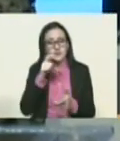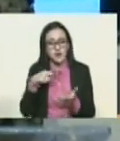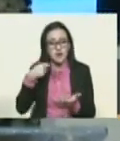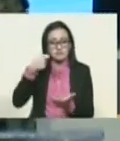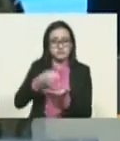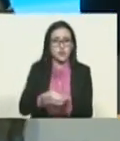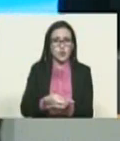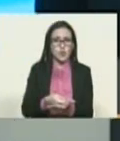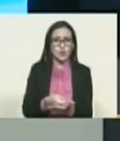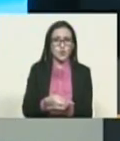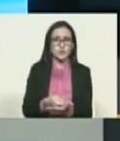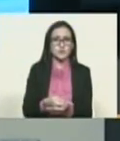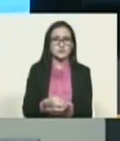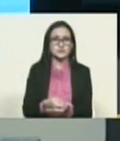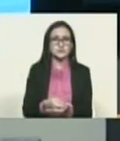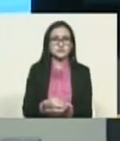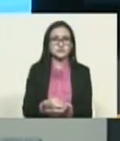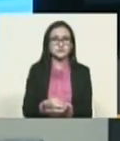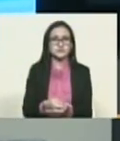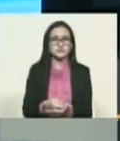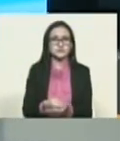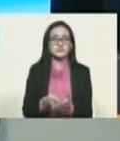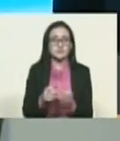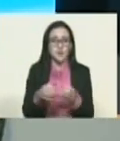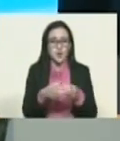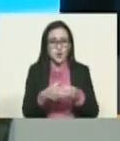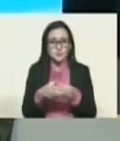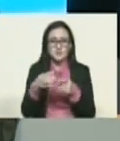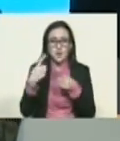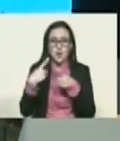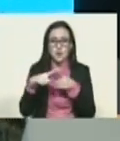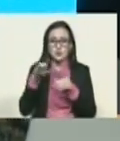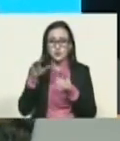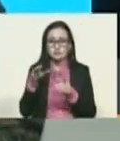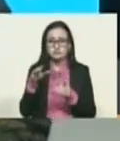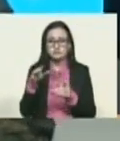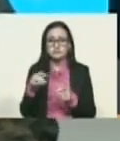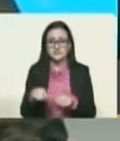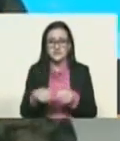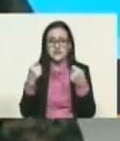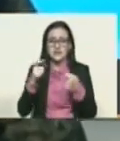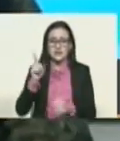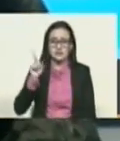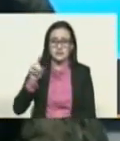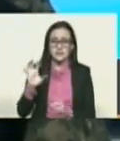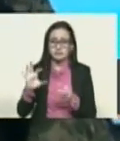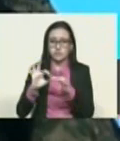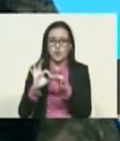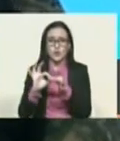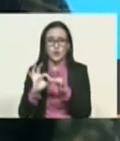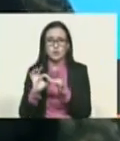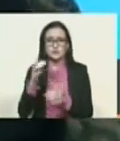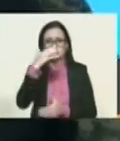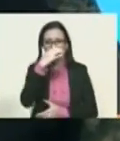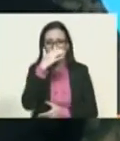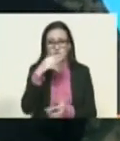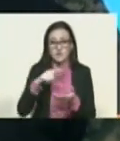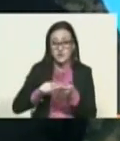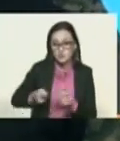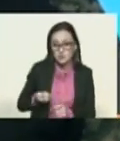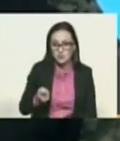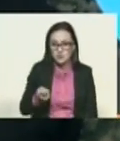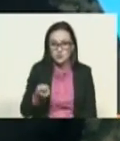naturales, una dualidad criminal de la comisión de otro delito aparentemente inconexo, como es el secuestro y la extorsión